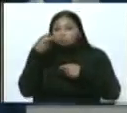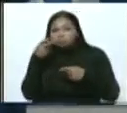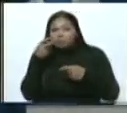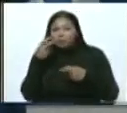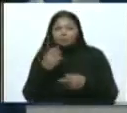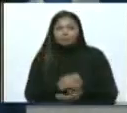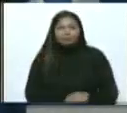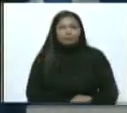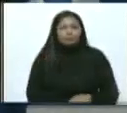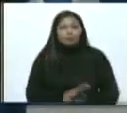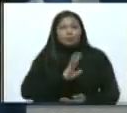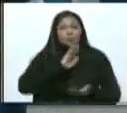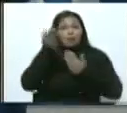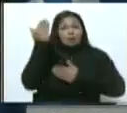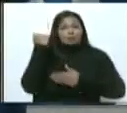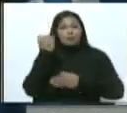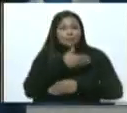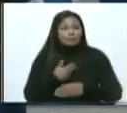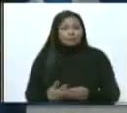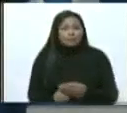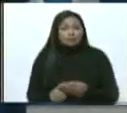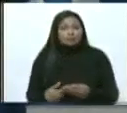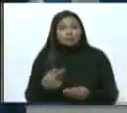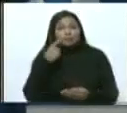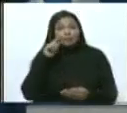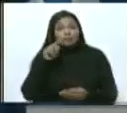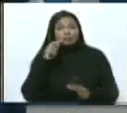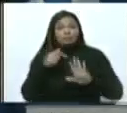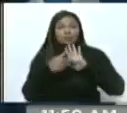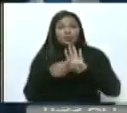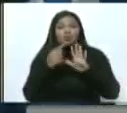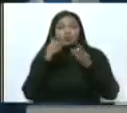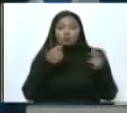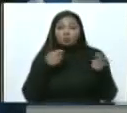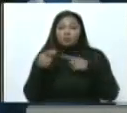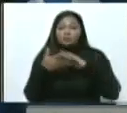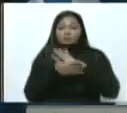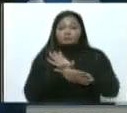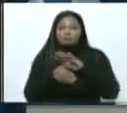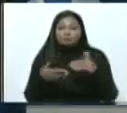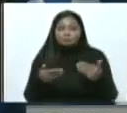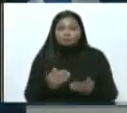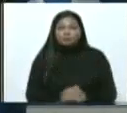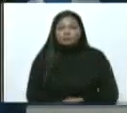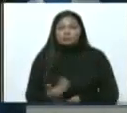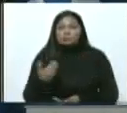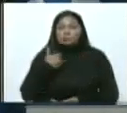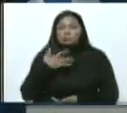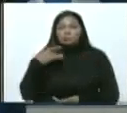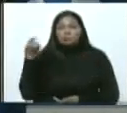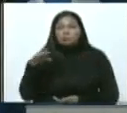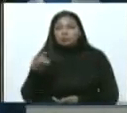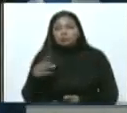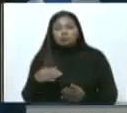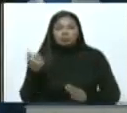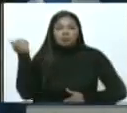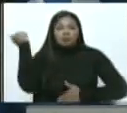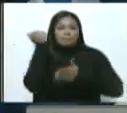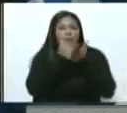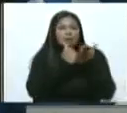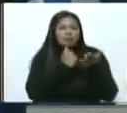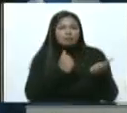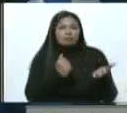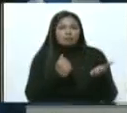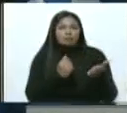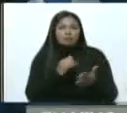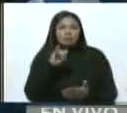El propio expresidente Álvaro Uribe, entonces senador, manifestó en un tuit que causa mucho dolor el asesinato